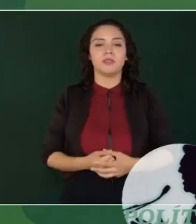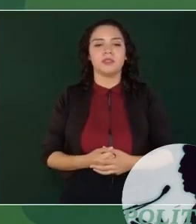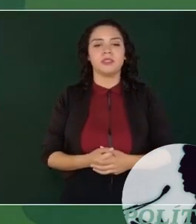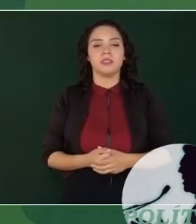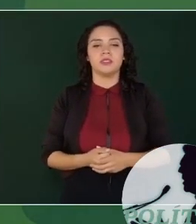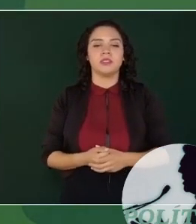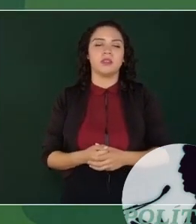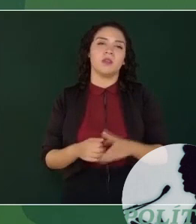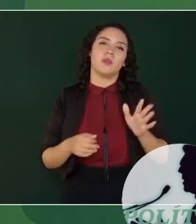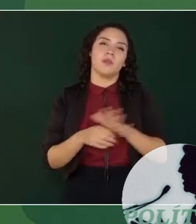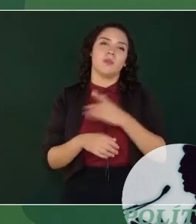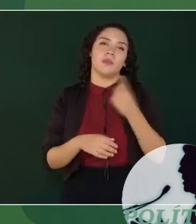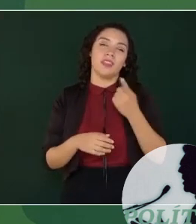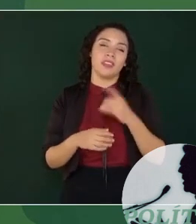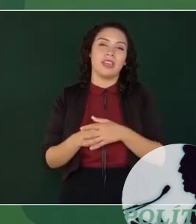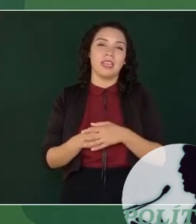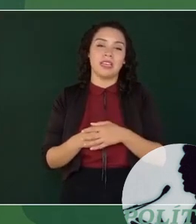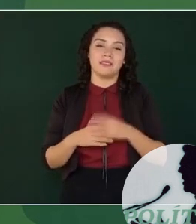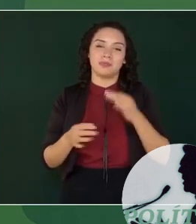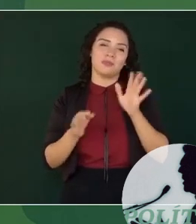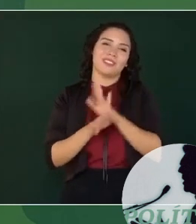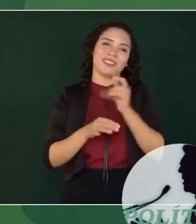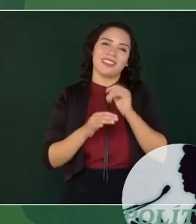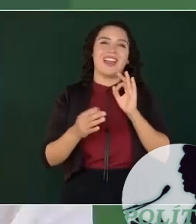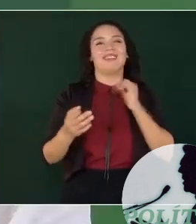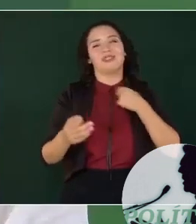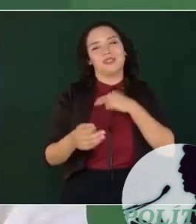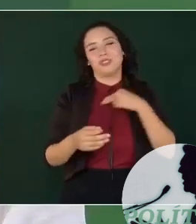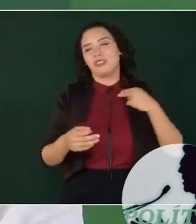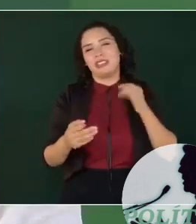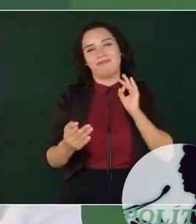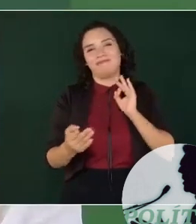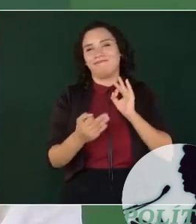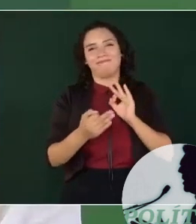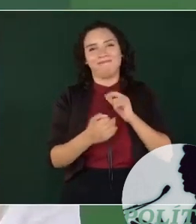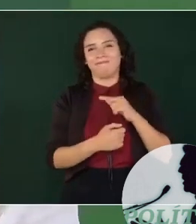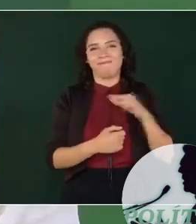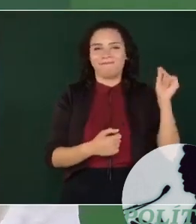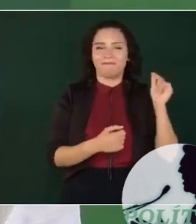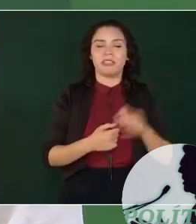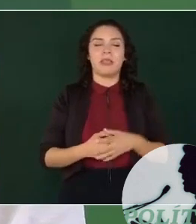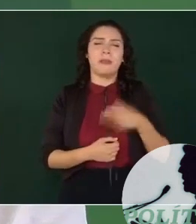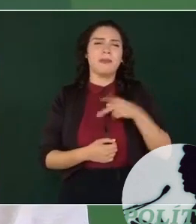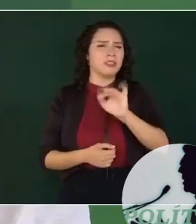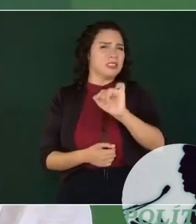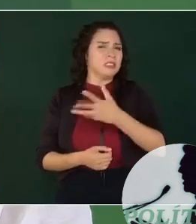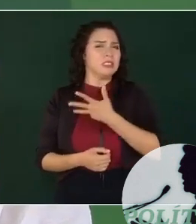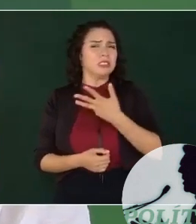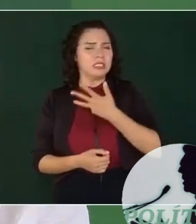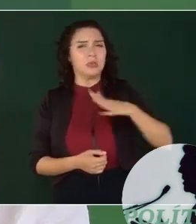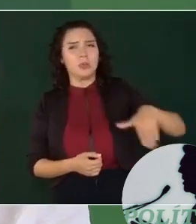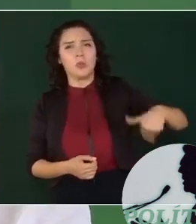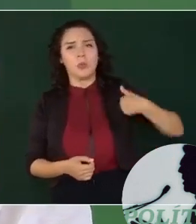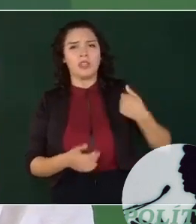estemos cumpliendo nuestra función, o sea, ya se nos termina el tiempo, pero sí